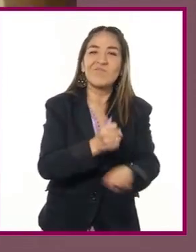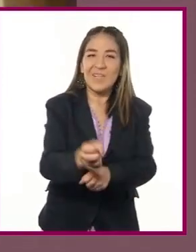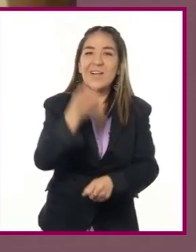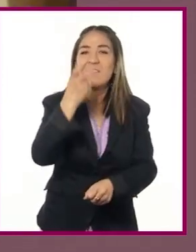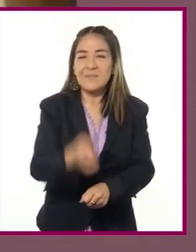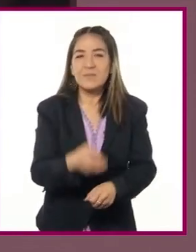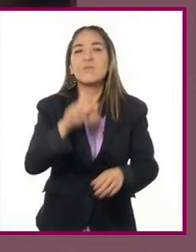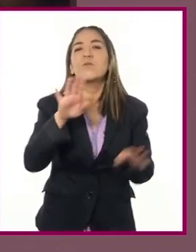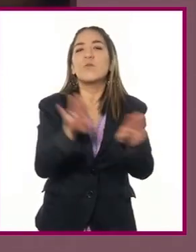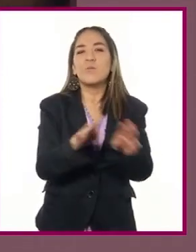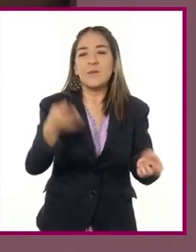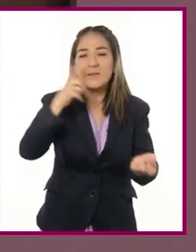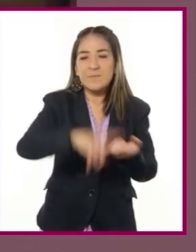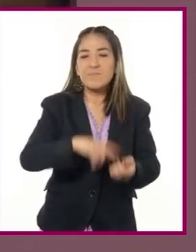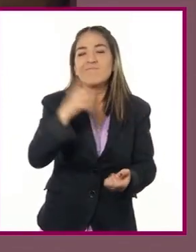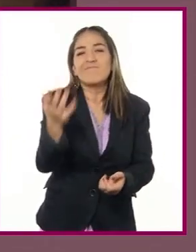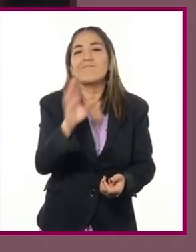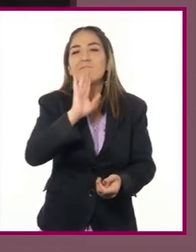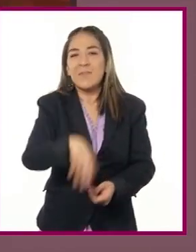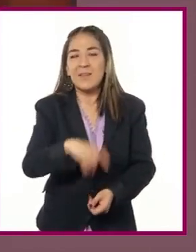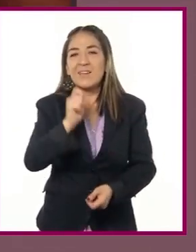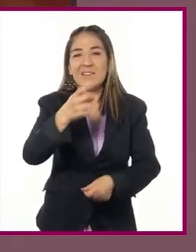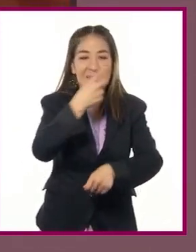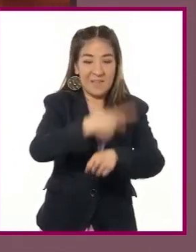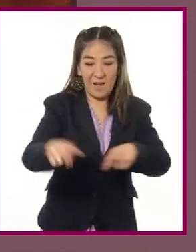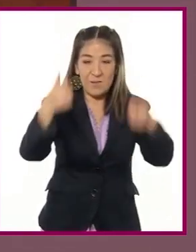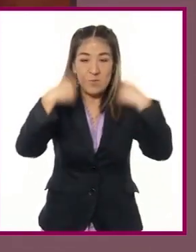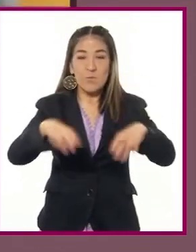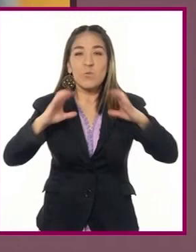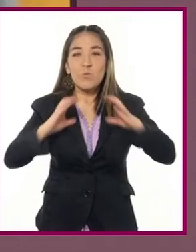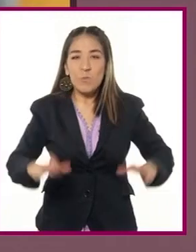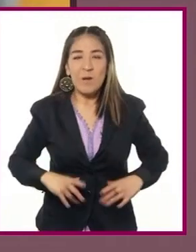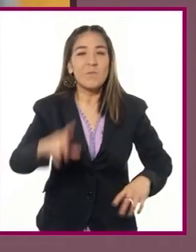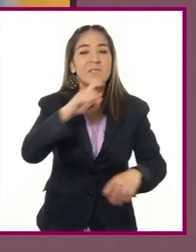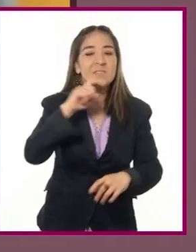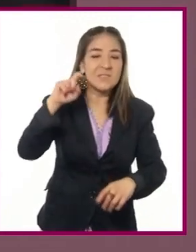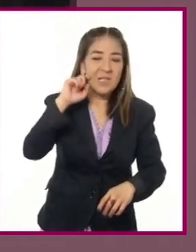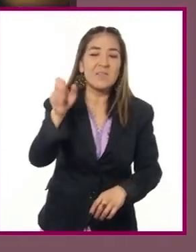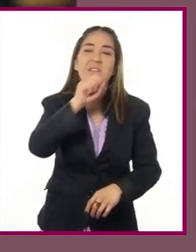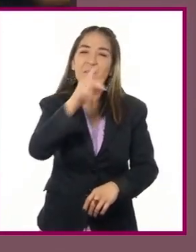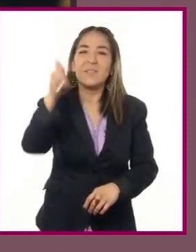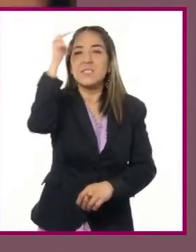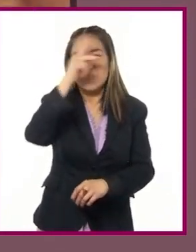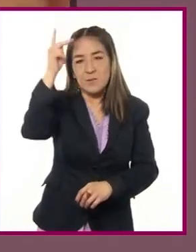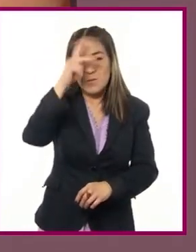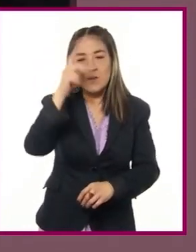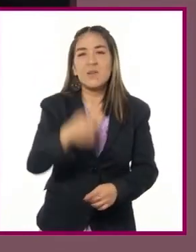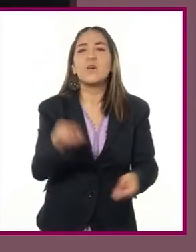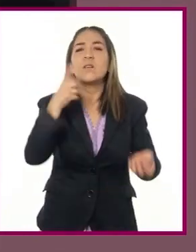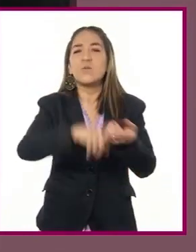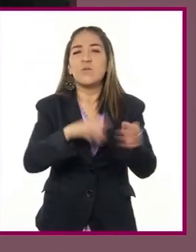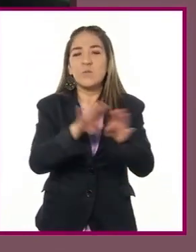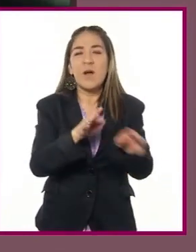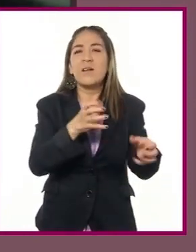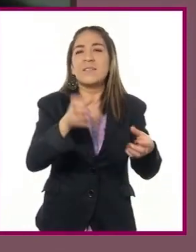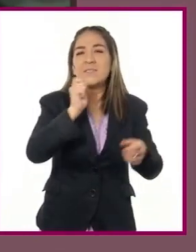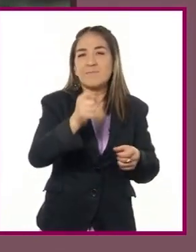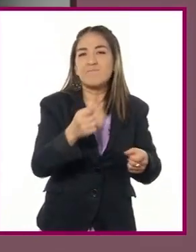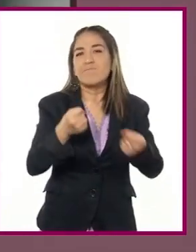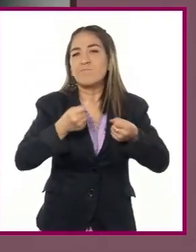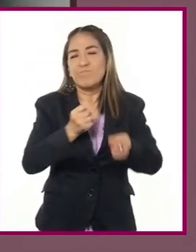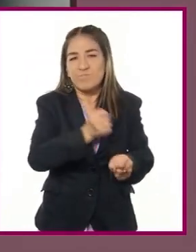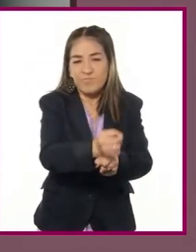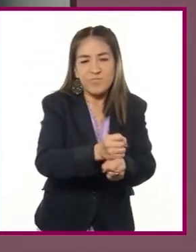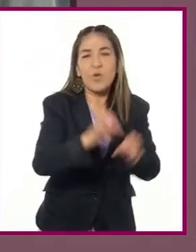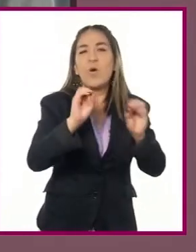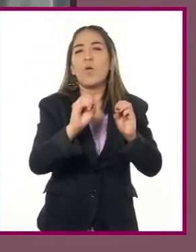implica todo acto cuyo resultado es el daño físico, sexual o psicológico, la coerción, la privación de derechos